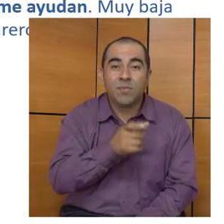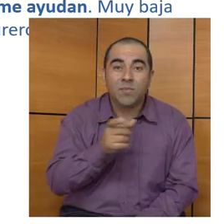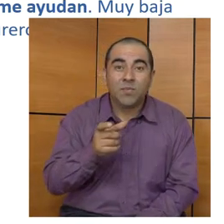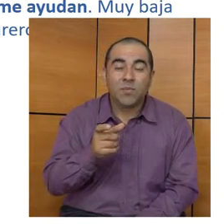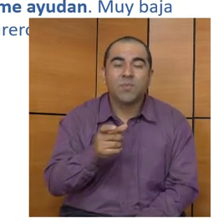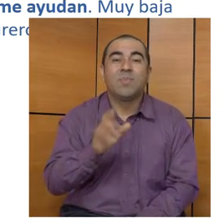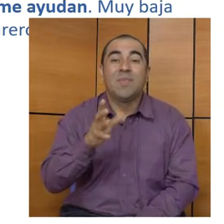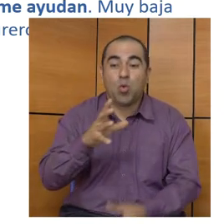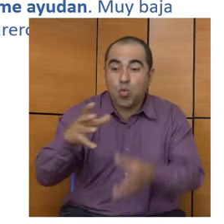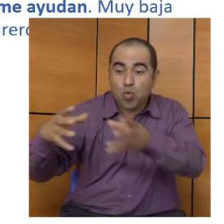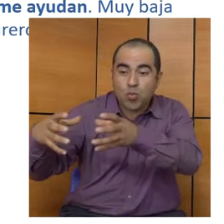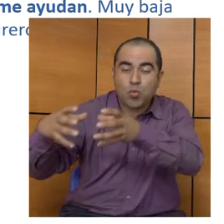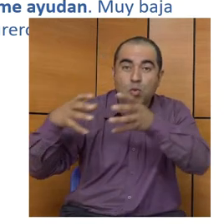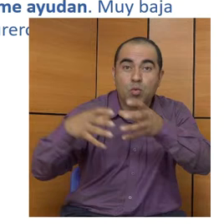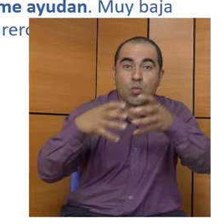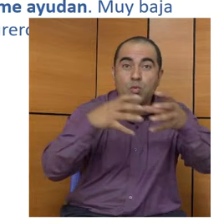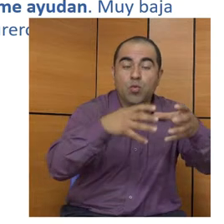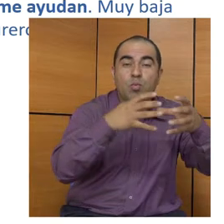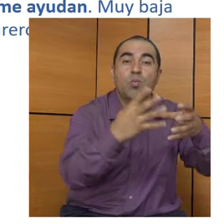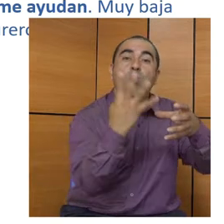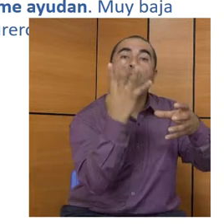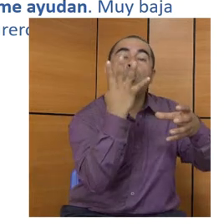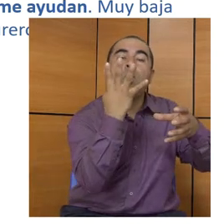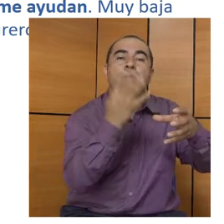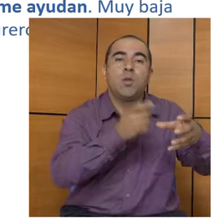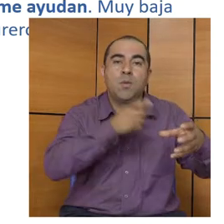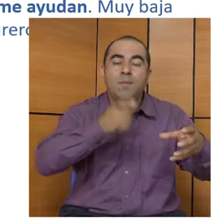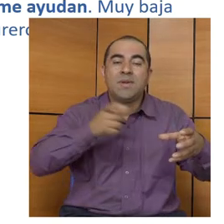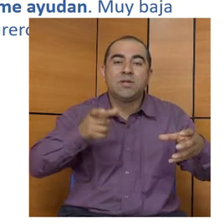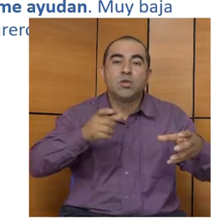cuatro segmentos de personas mayores, cómo se